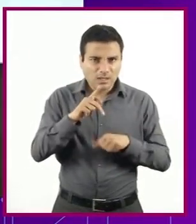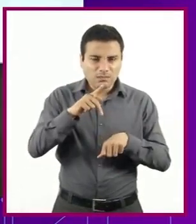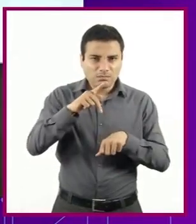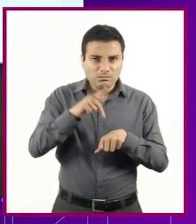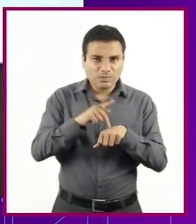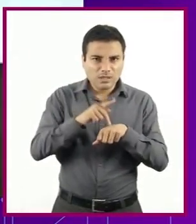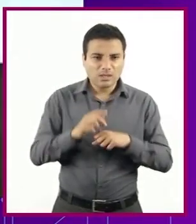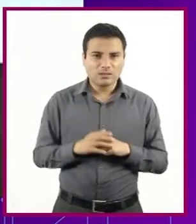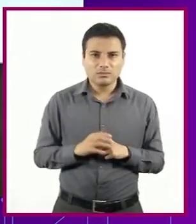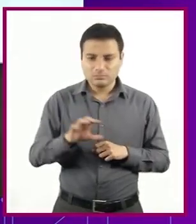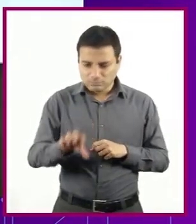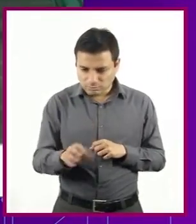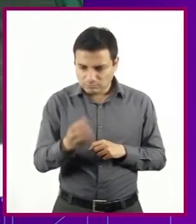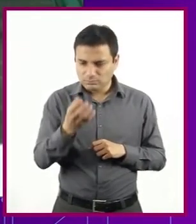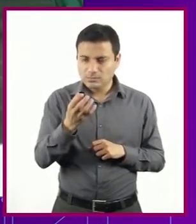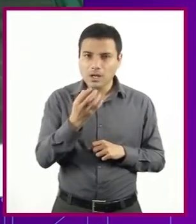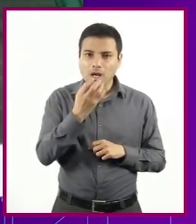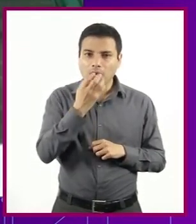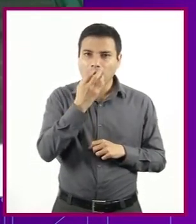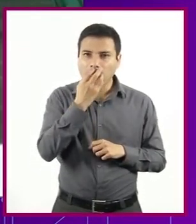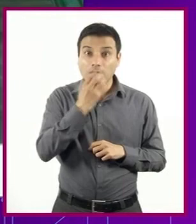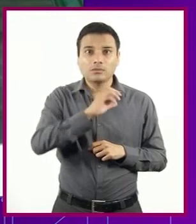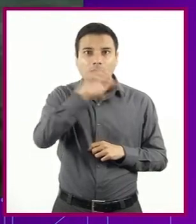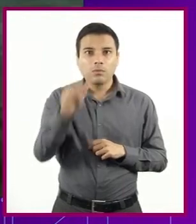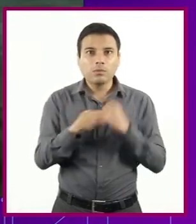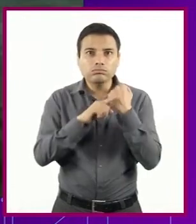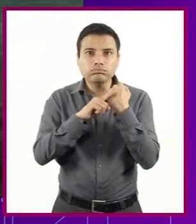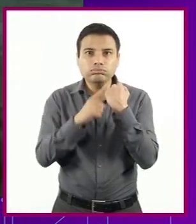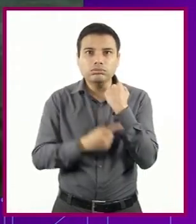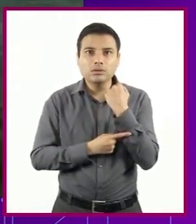Al ponerla en su boca, quedó embarazada.